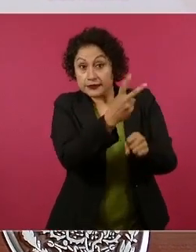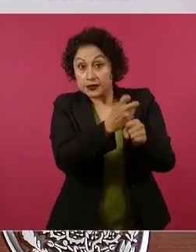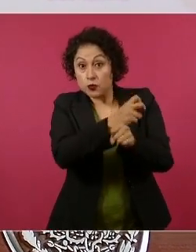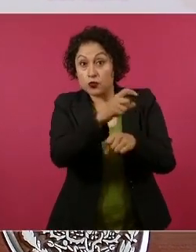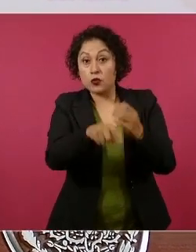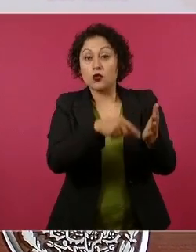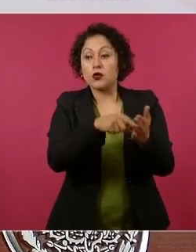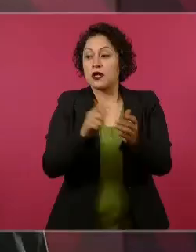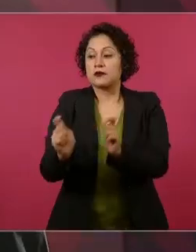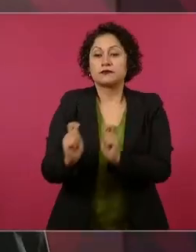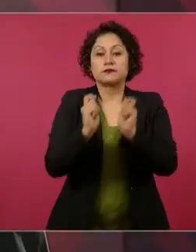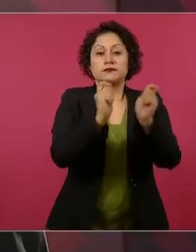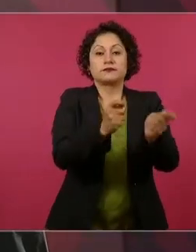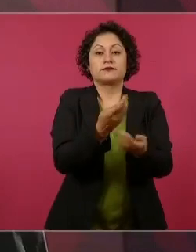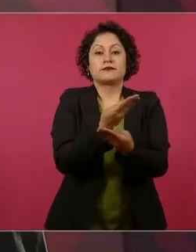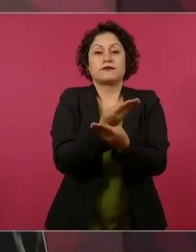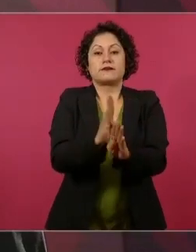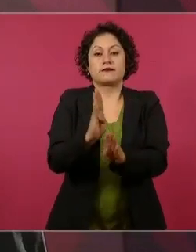Bancomer.